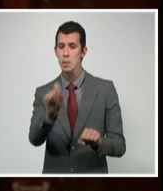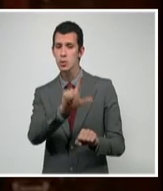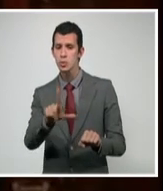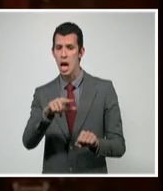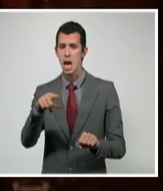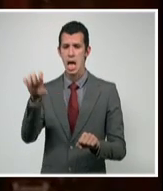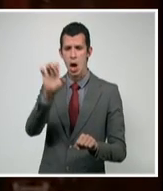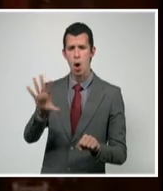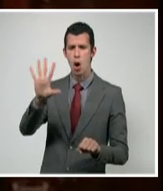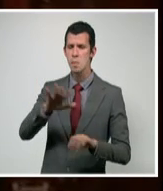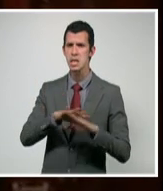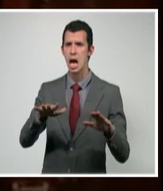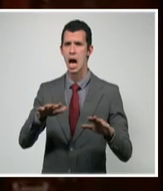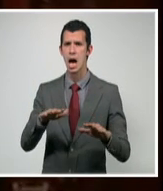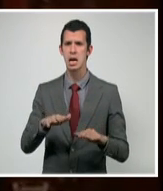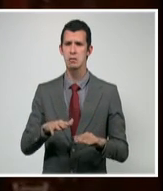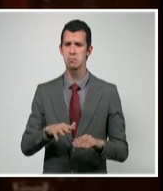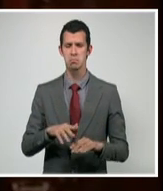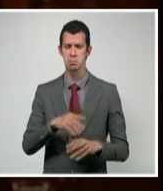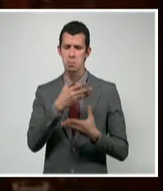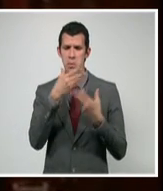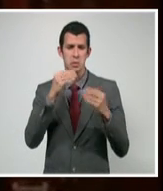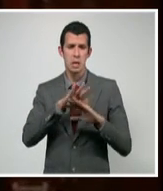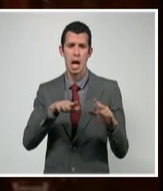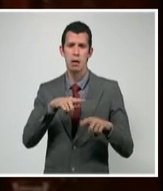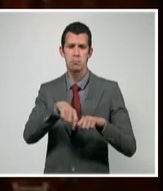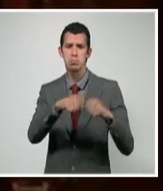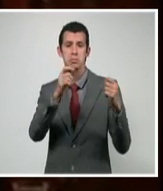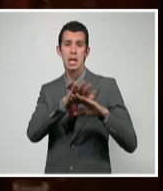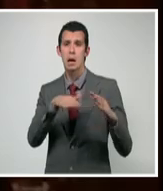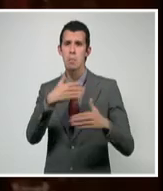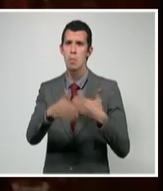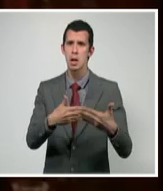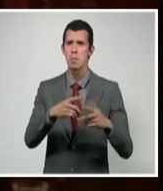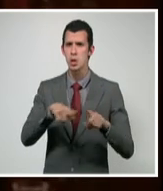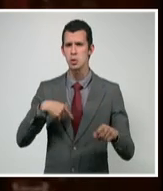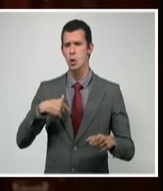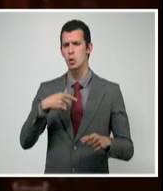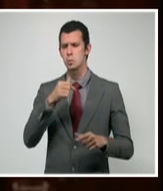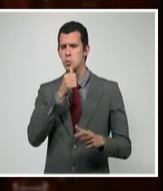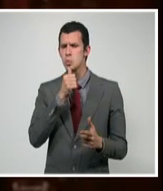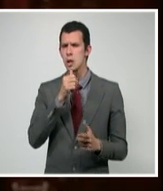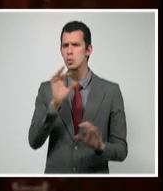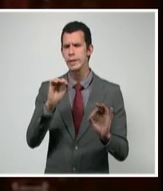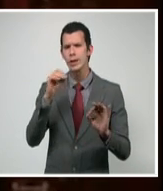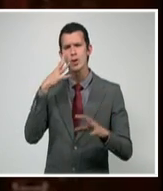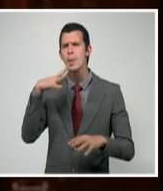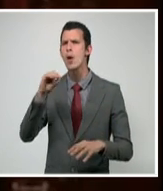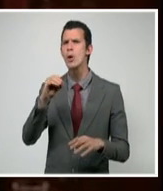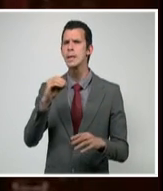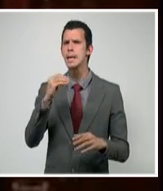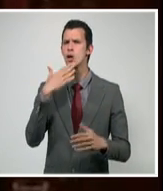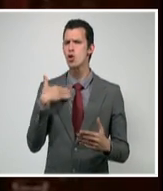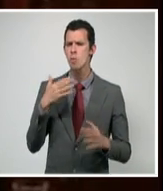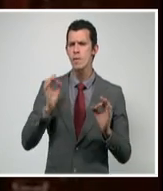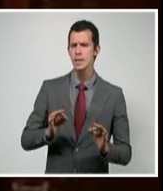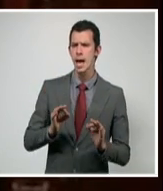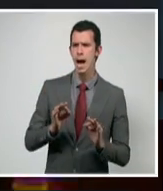absorbed the full impact, the full import of what happened. But communism